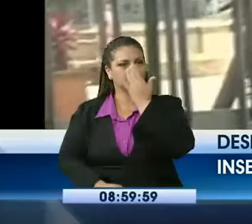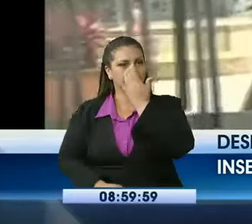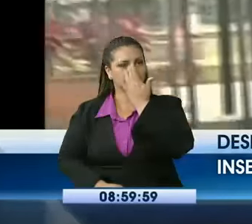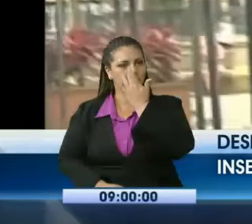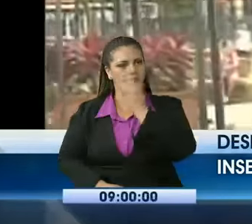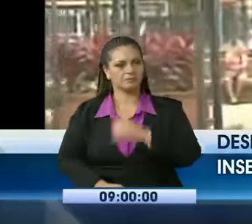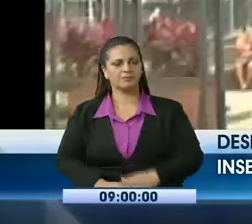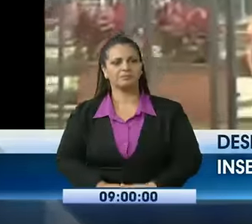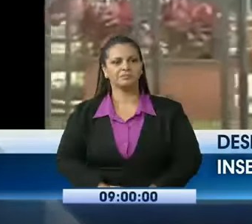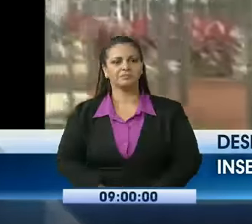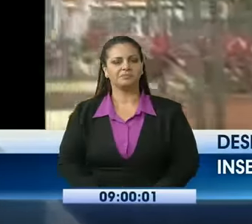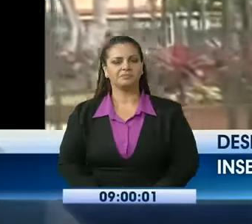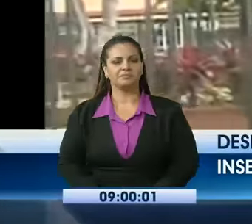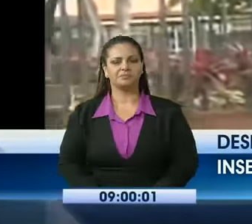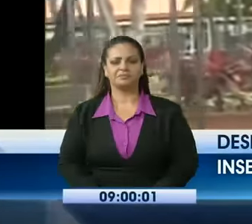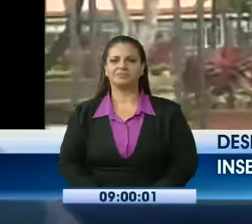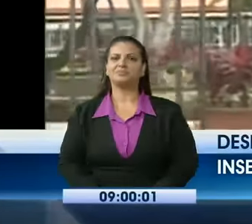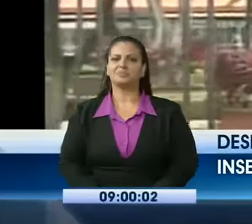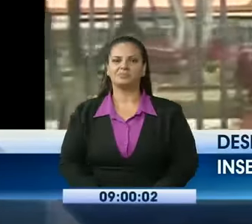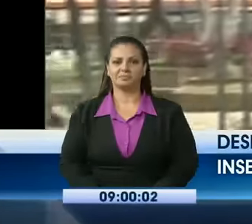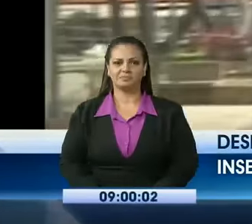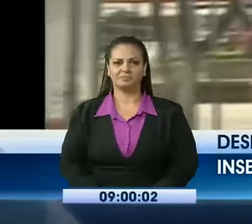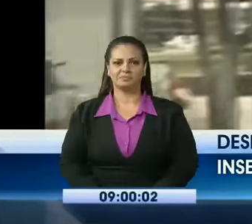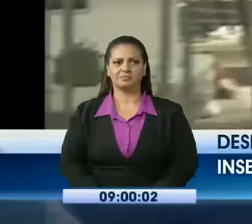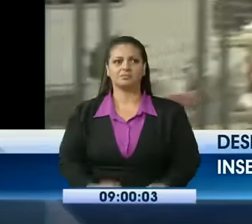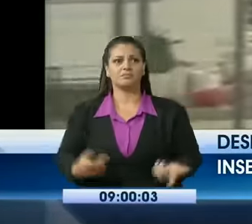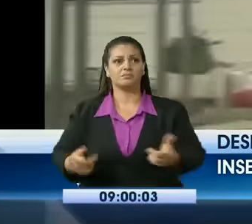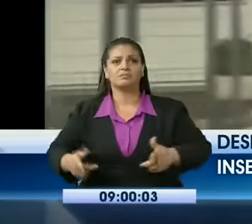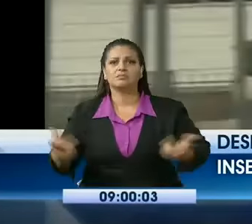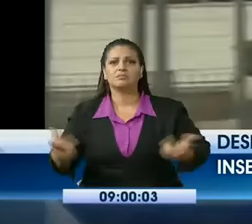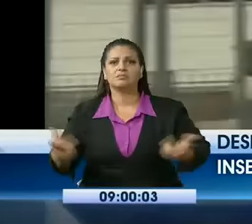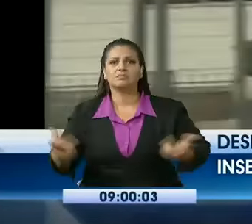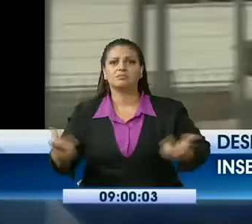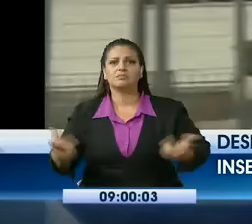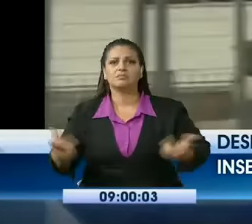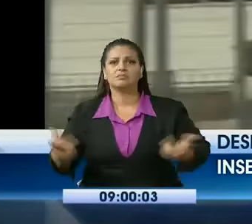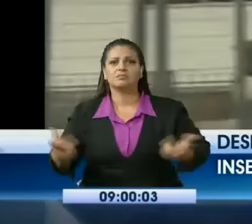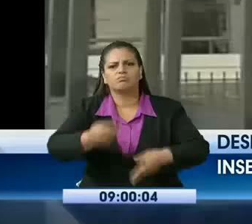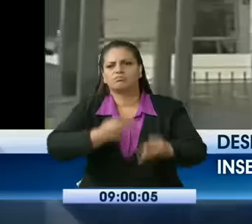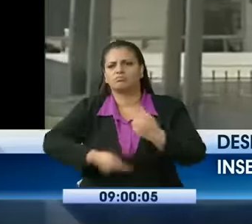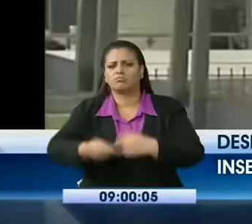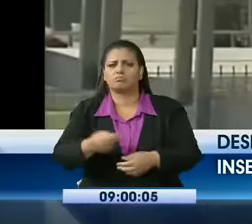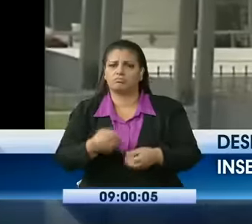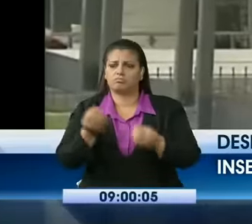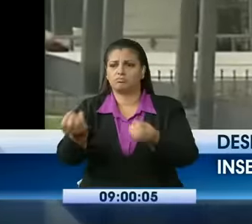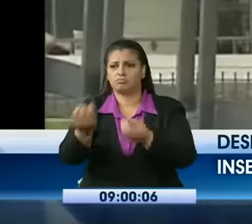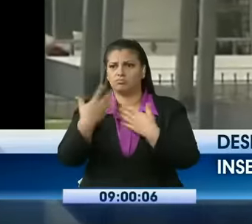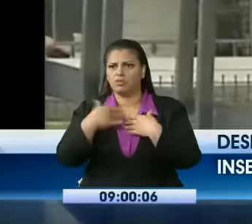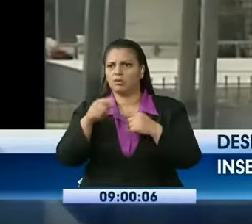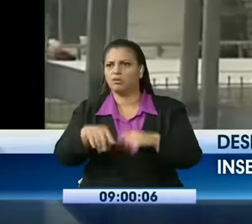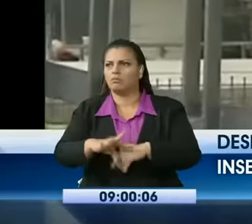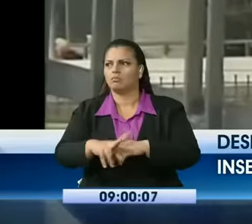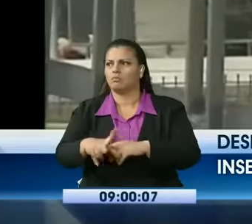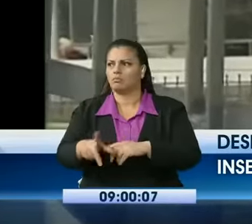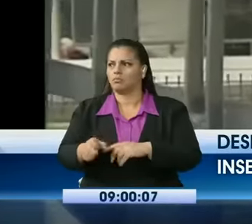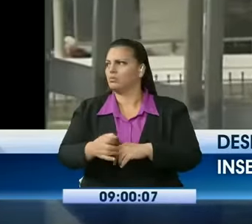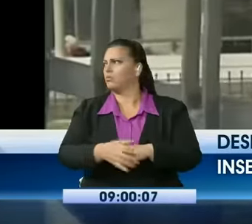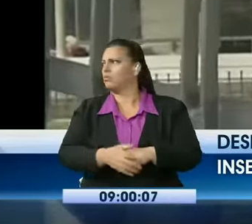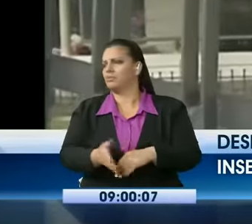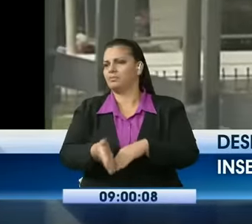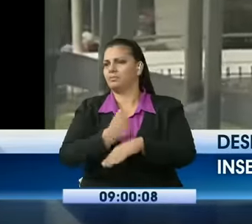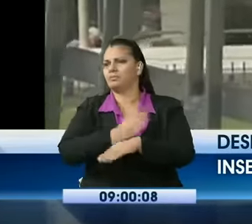este tema. Ellos aseguran, los vendedores, que se... siguen cometiendo robos acá, pese a que la policía hace sus rondas. De